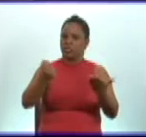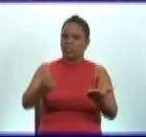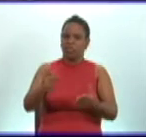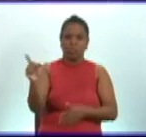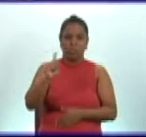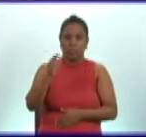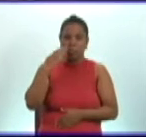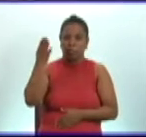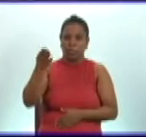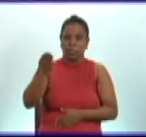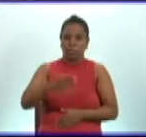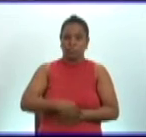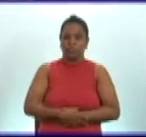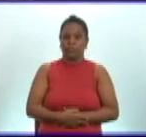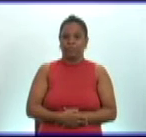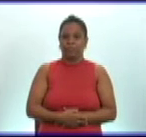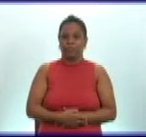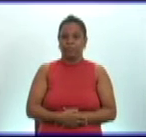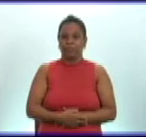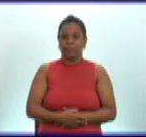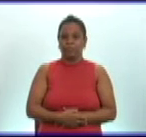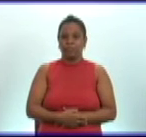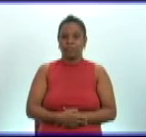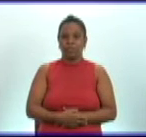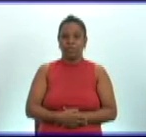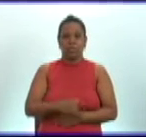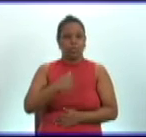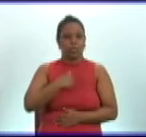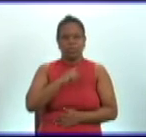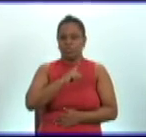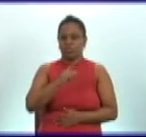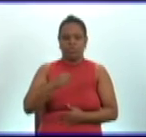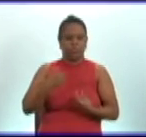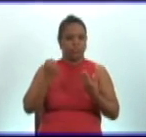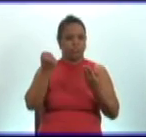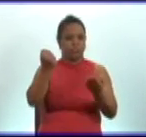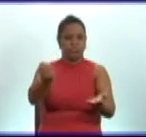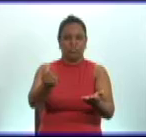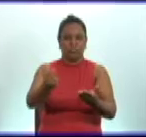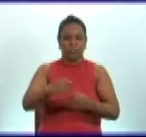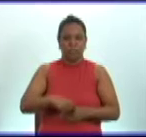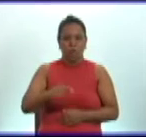fiscal. Yo sería incapaz de rendirle homenaje a un extremista como ese.